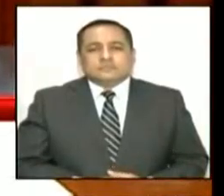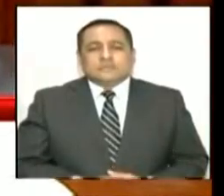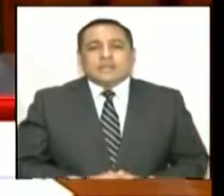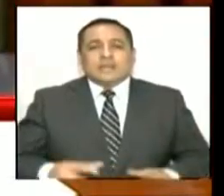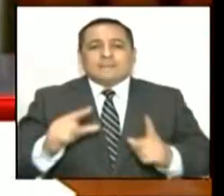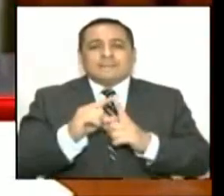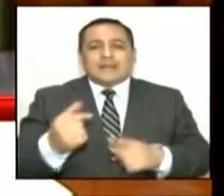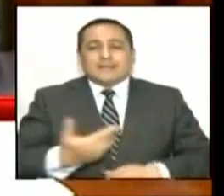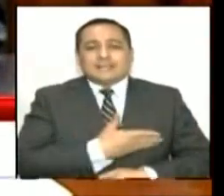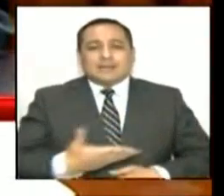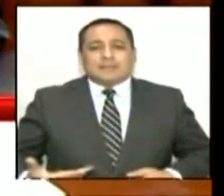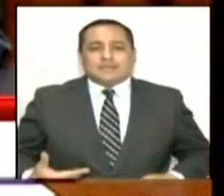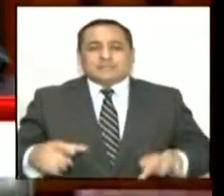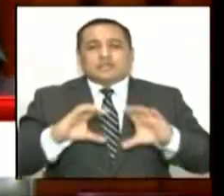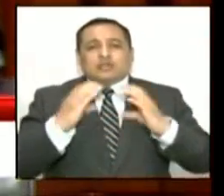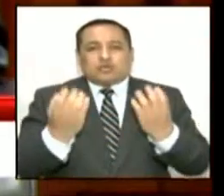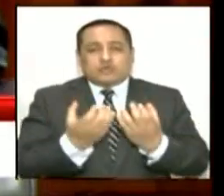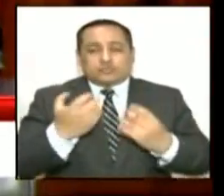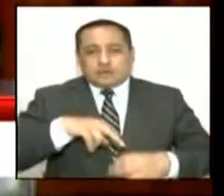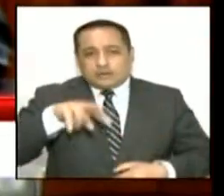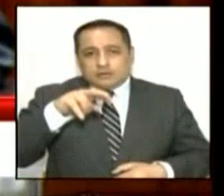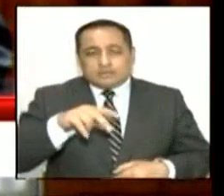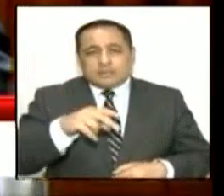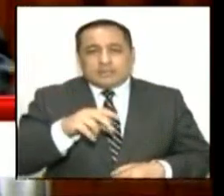Palabras del presidente del Congreso de la República.